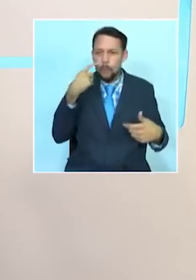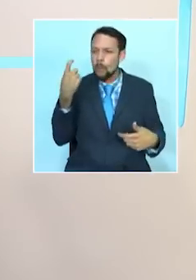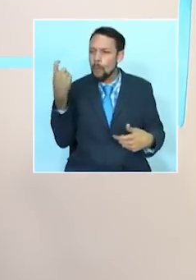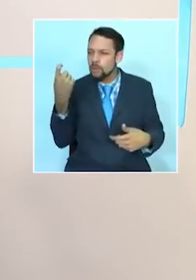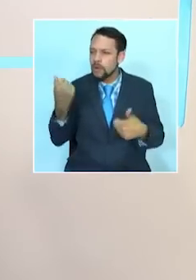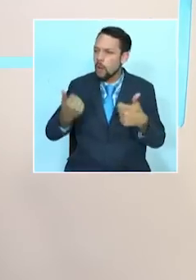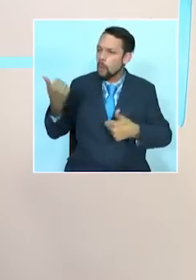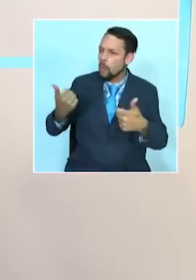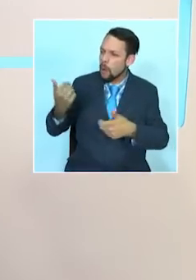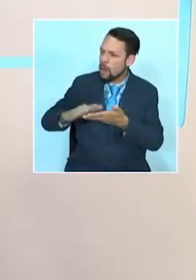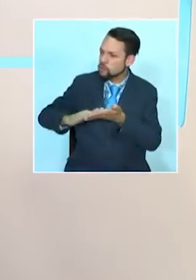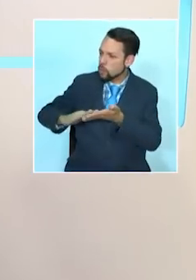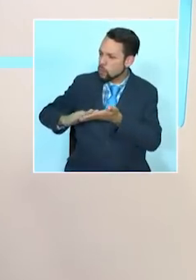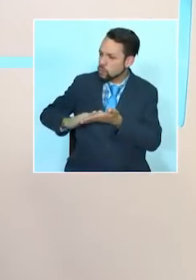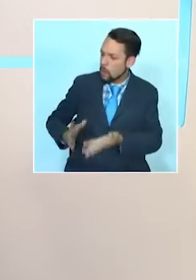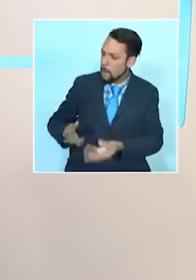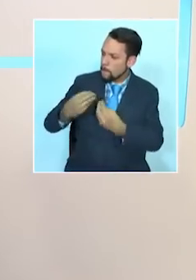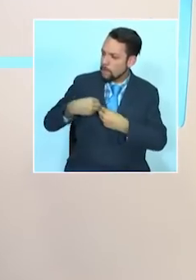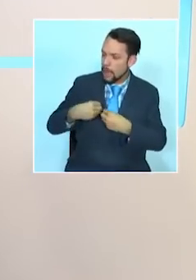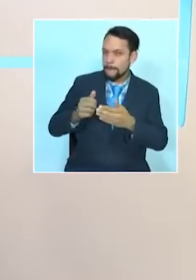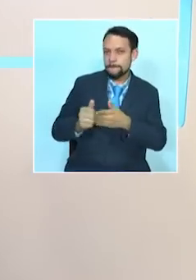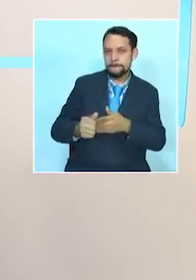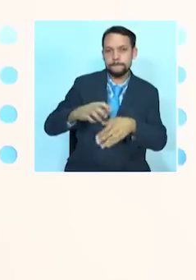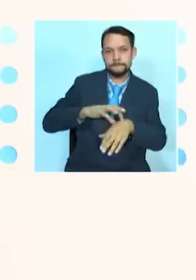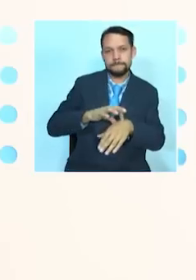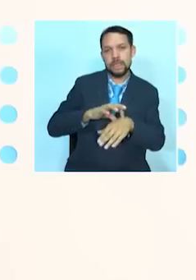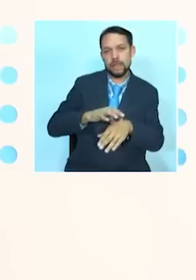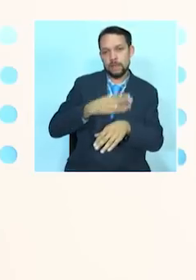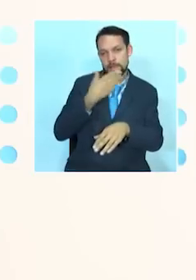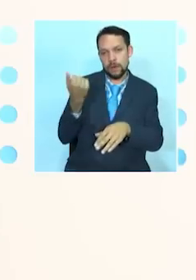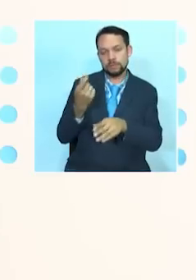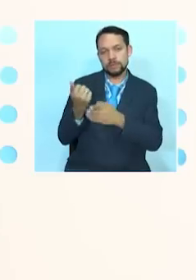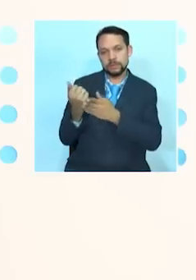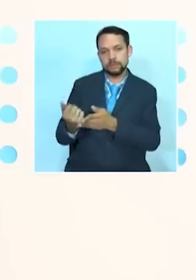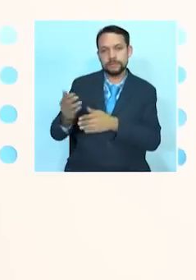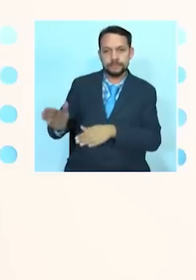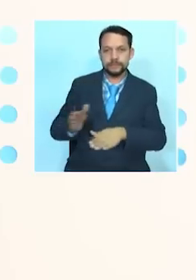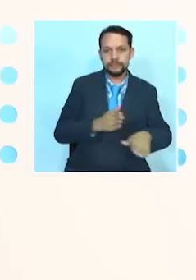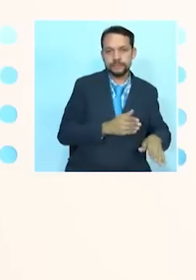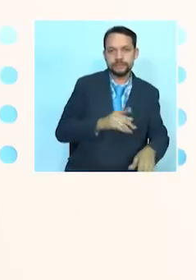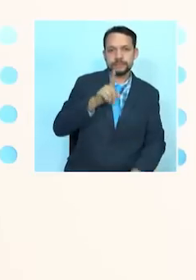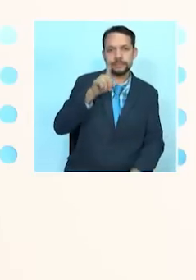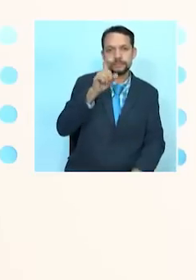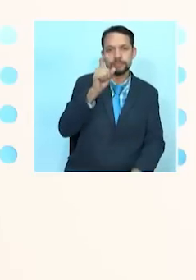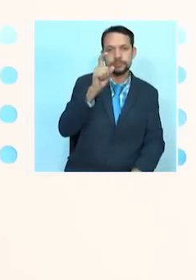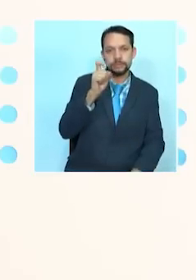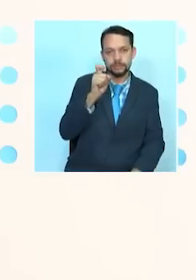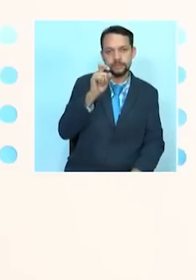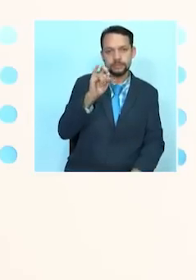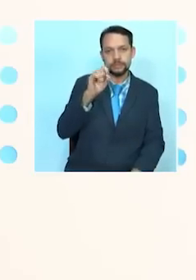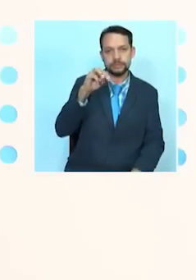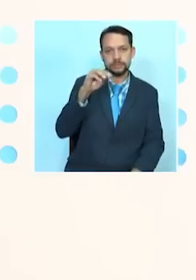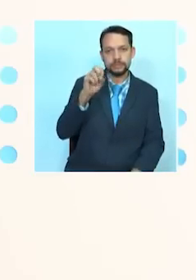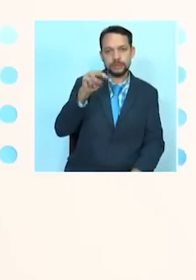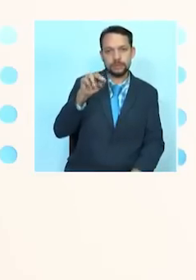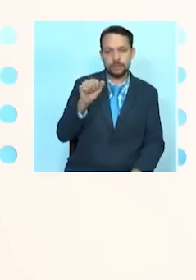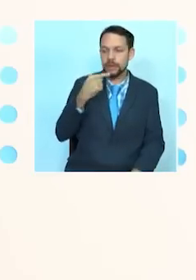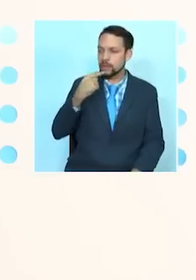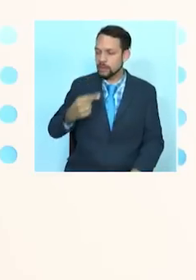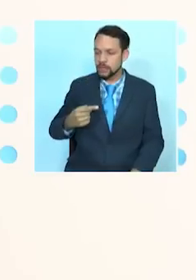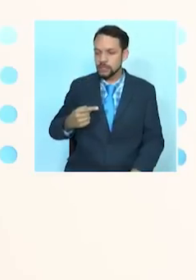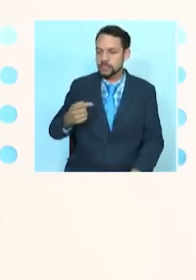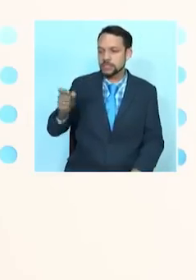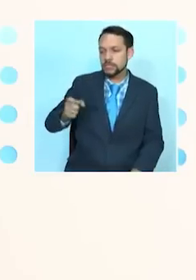tiene y la forma como se va a abordar Jimena Correa eh Quisiera una guía para mejorar mi calidad de vida tengo